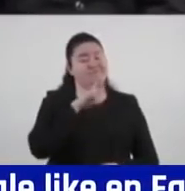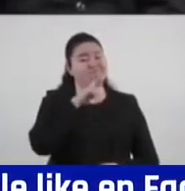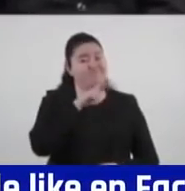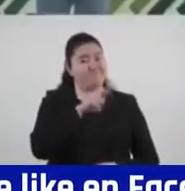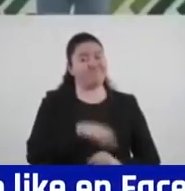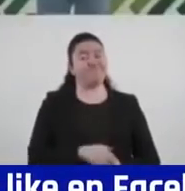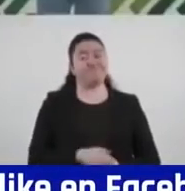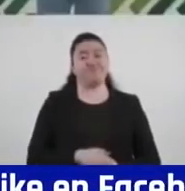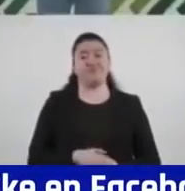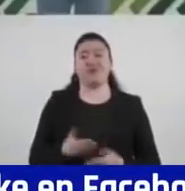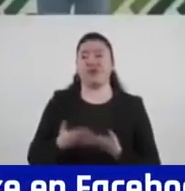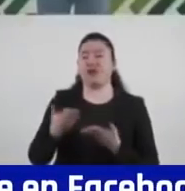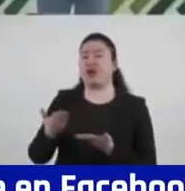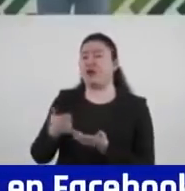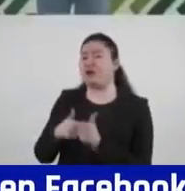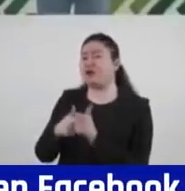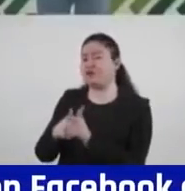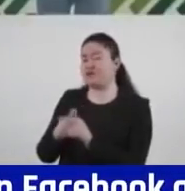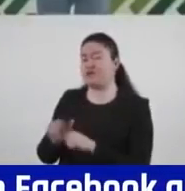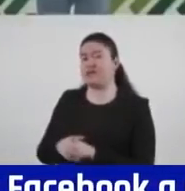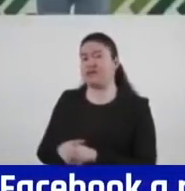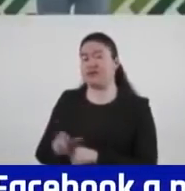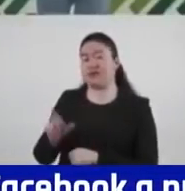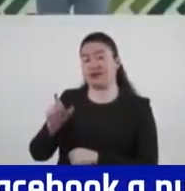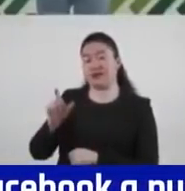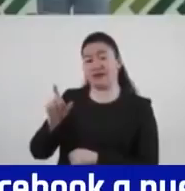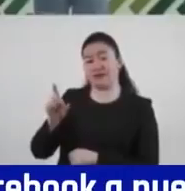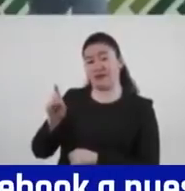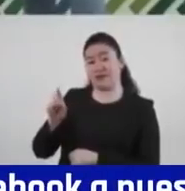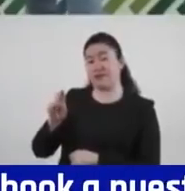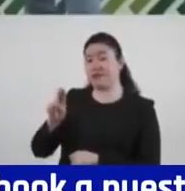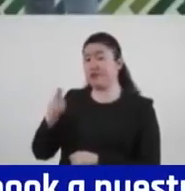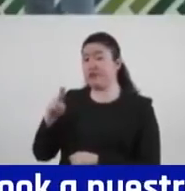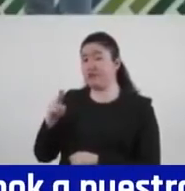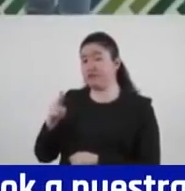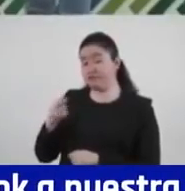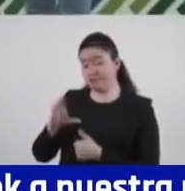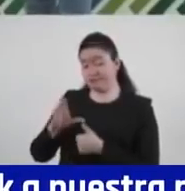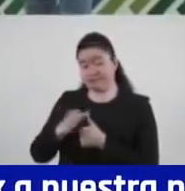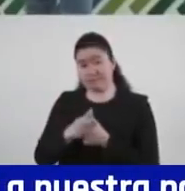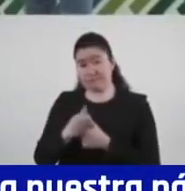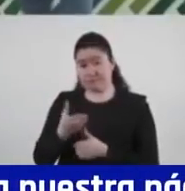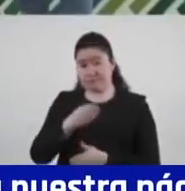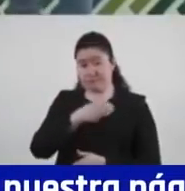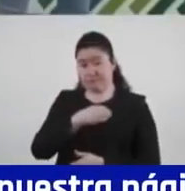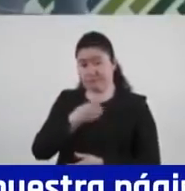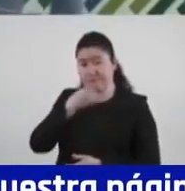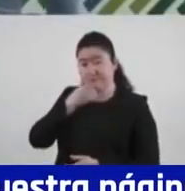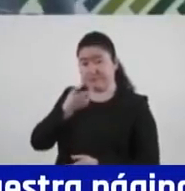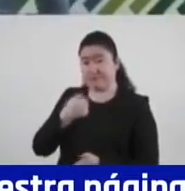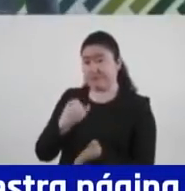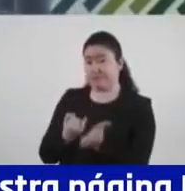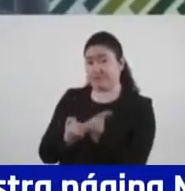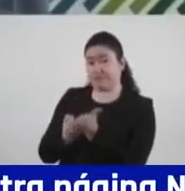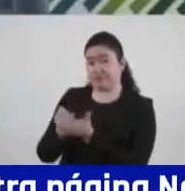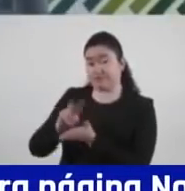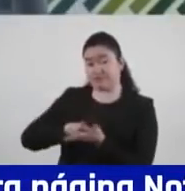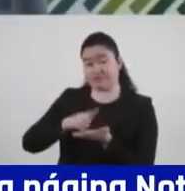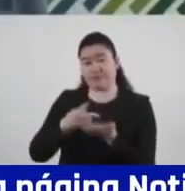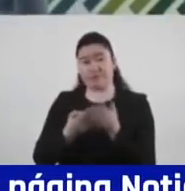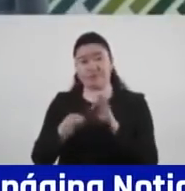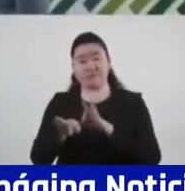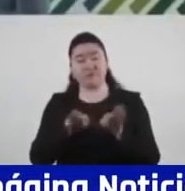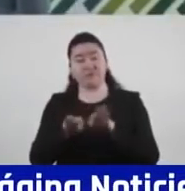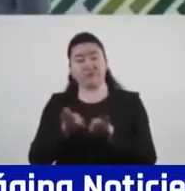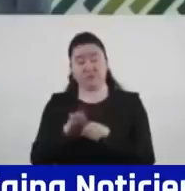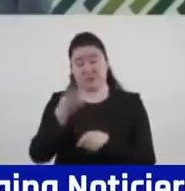Continúo. El 30 de noviembre de 2020, la directora del metro, en su comparecencia ante el Congreso Capitalino, dijo que había decidido ejercer una doble función,